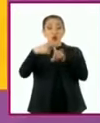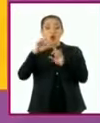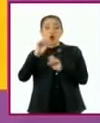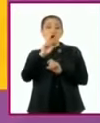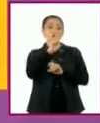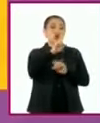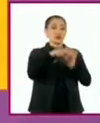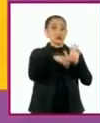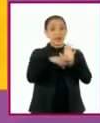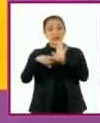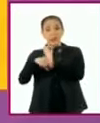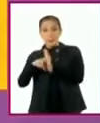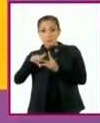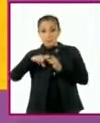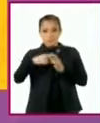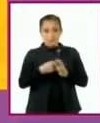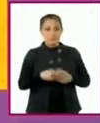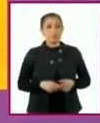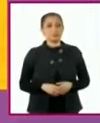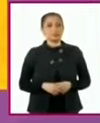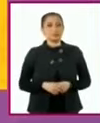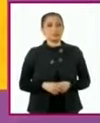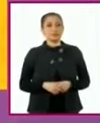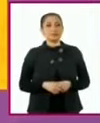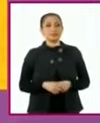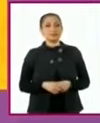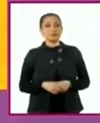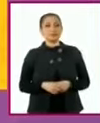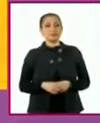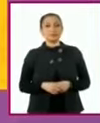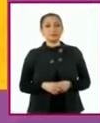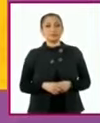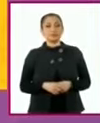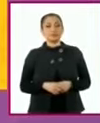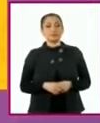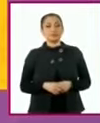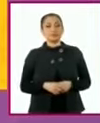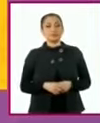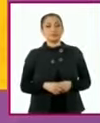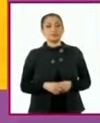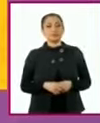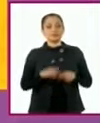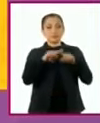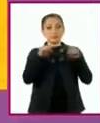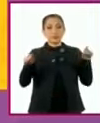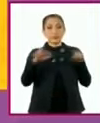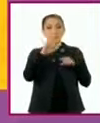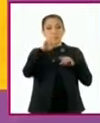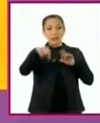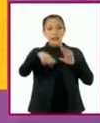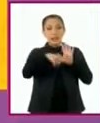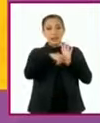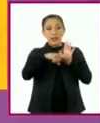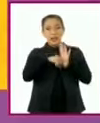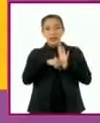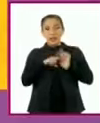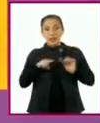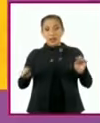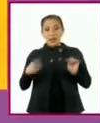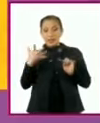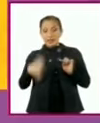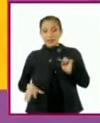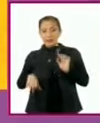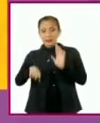negativos. Empecemos. El dividendo es 50 negativo y el divisor es